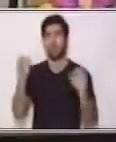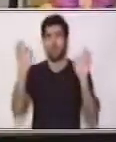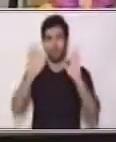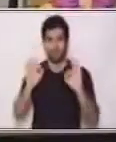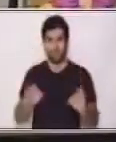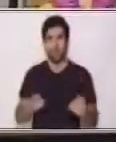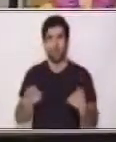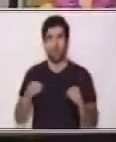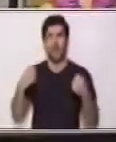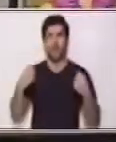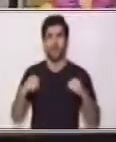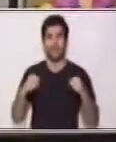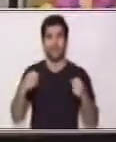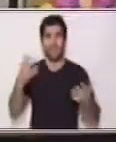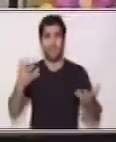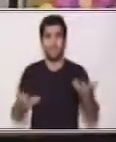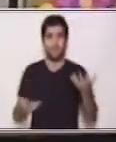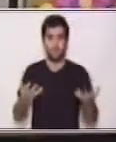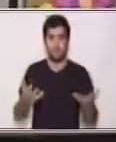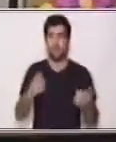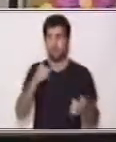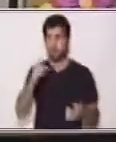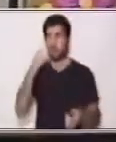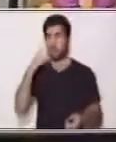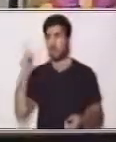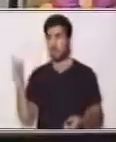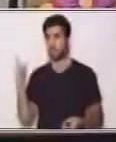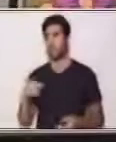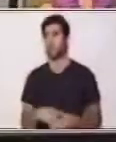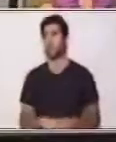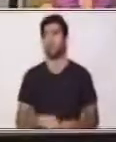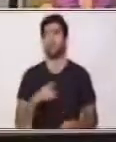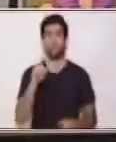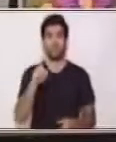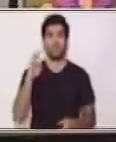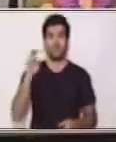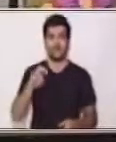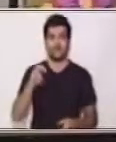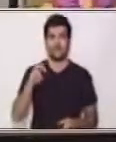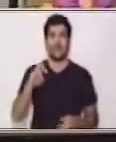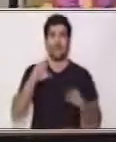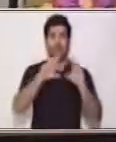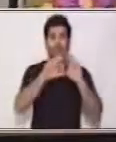solo necesitas una regla, un marcador,